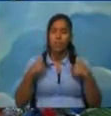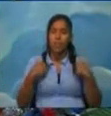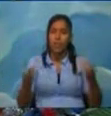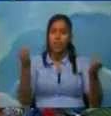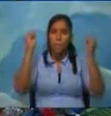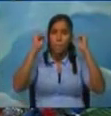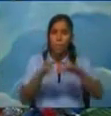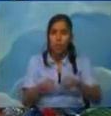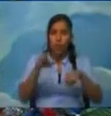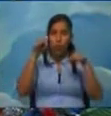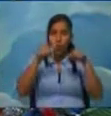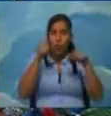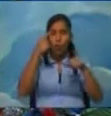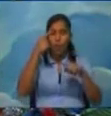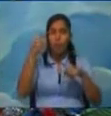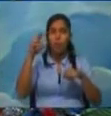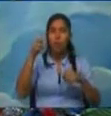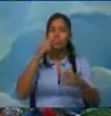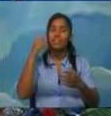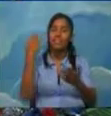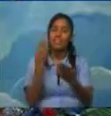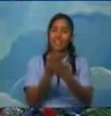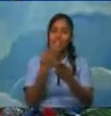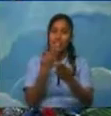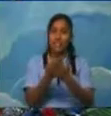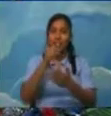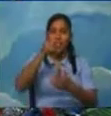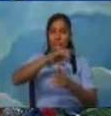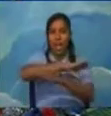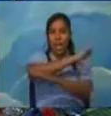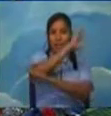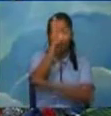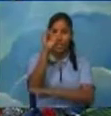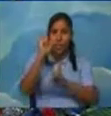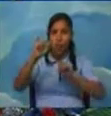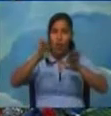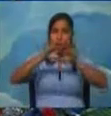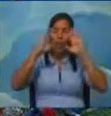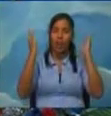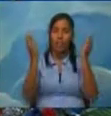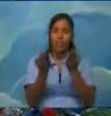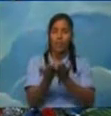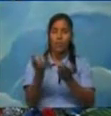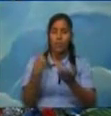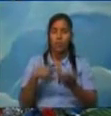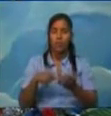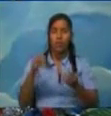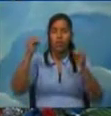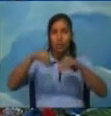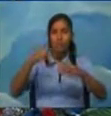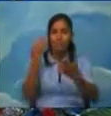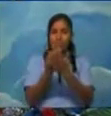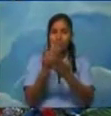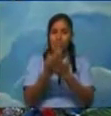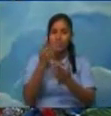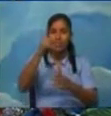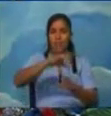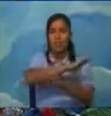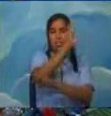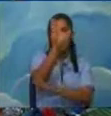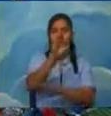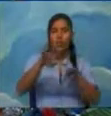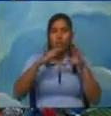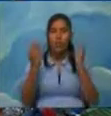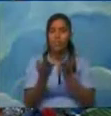por testigo al cielo y a la tierra, que pronto